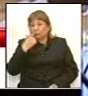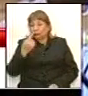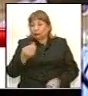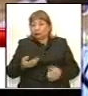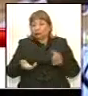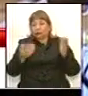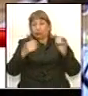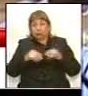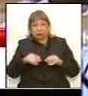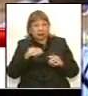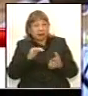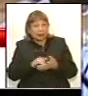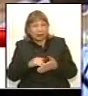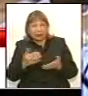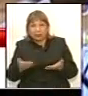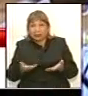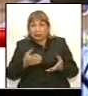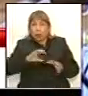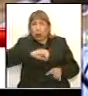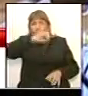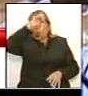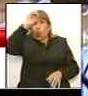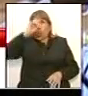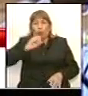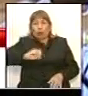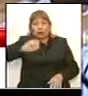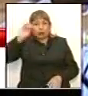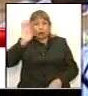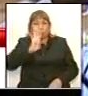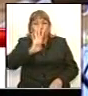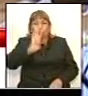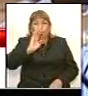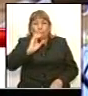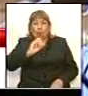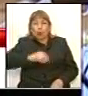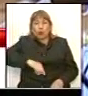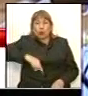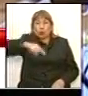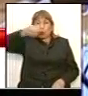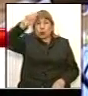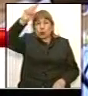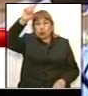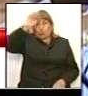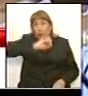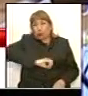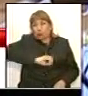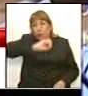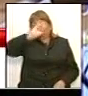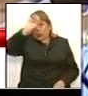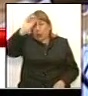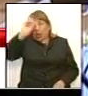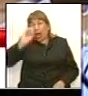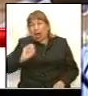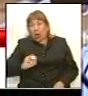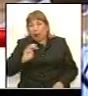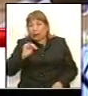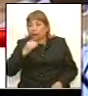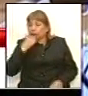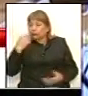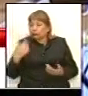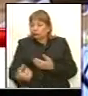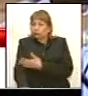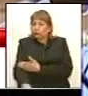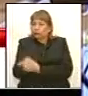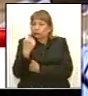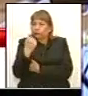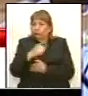Y vino el tsunami. Y el tsunami no es que vienen olas de 40 metros de altura. Puede ser una ola, puede ser el mar que está a un metro de altura, pero viene con tal